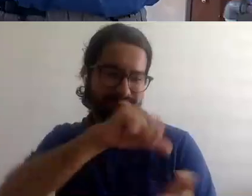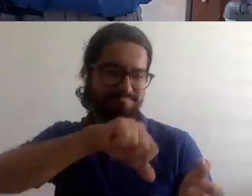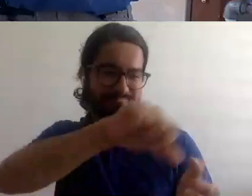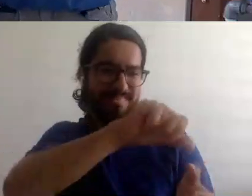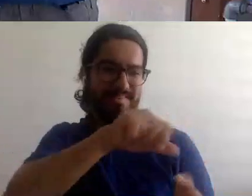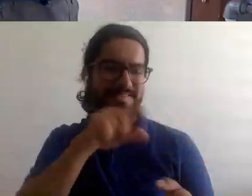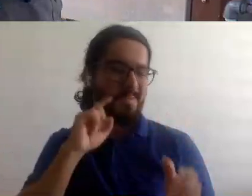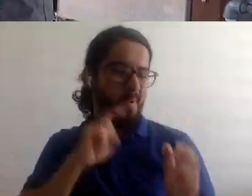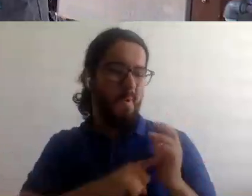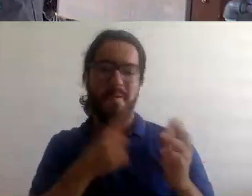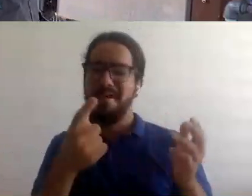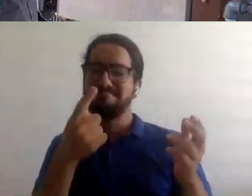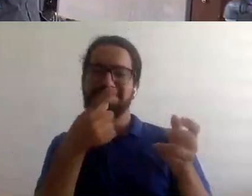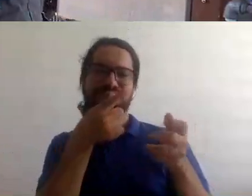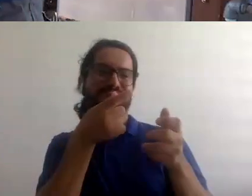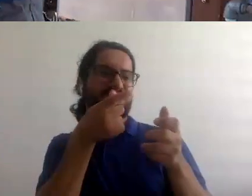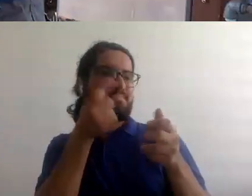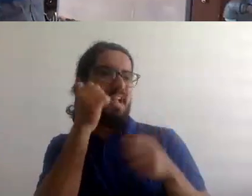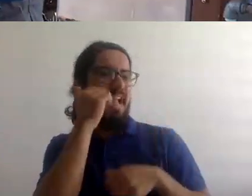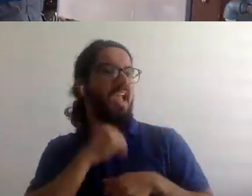everyday seasoning.